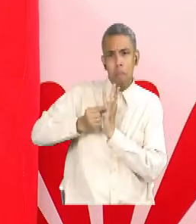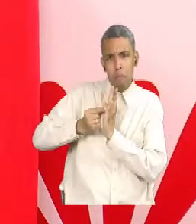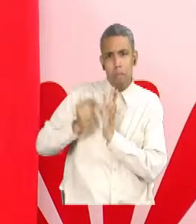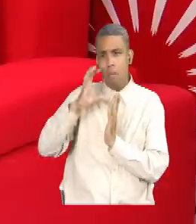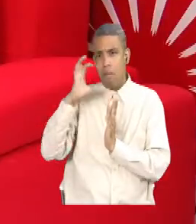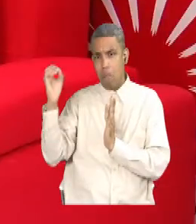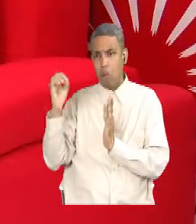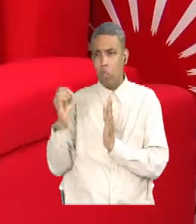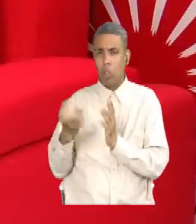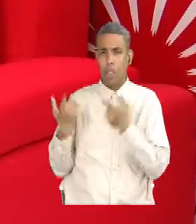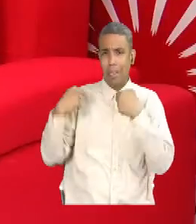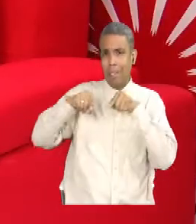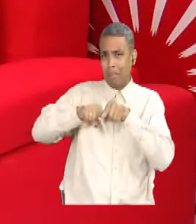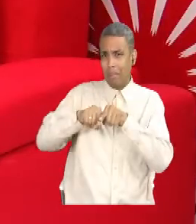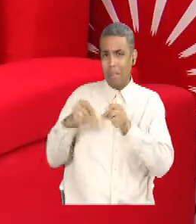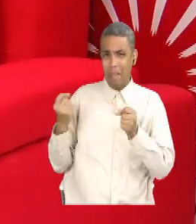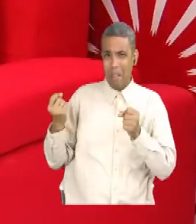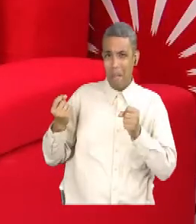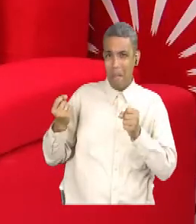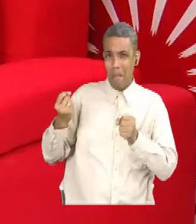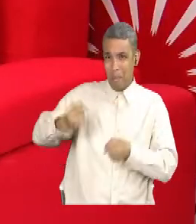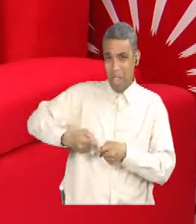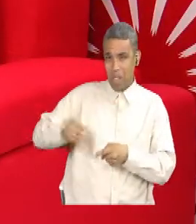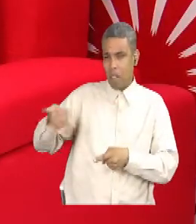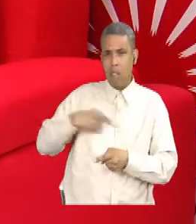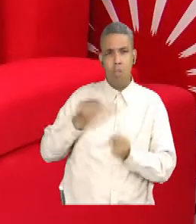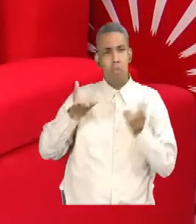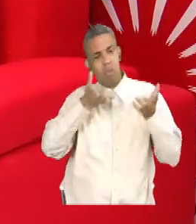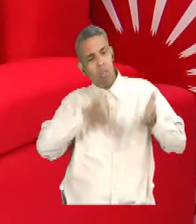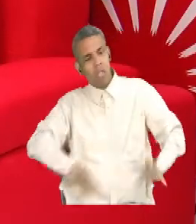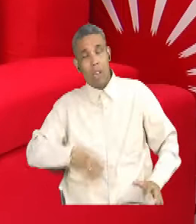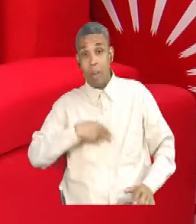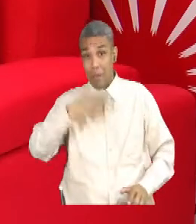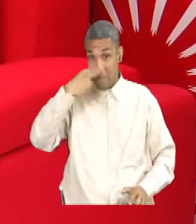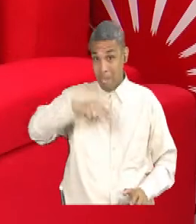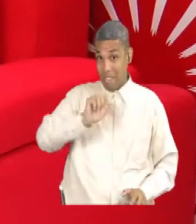¿Qué puedo hacer? Bueno, buenos días, Kia.